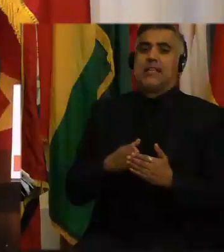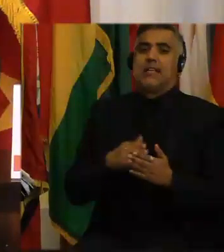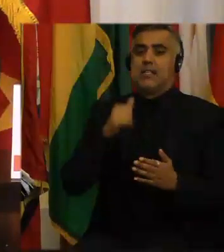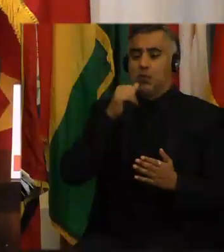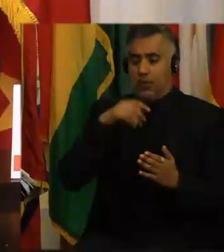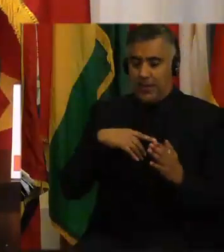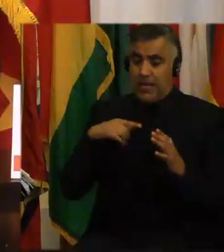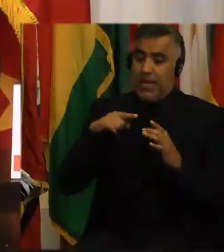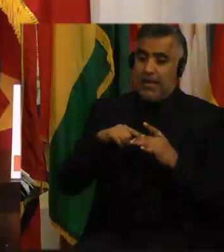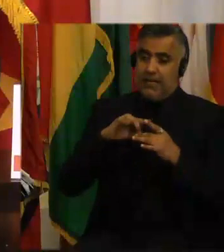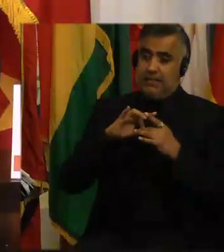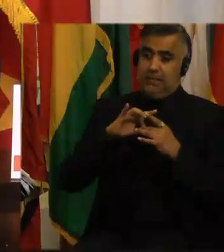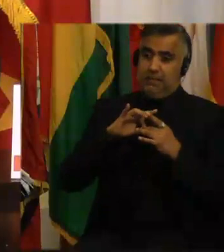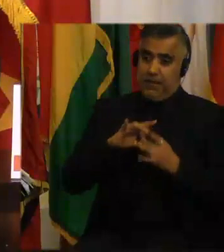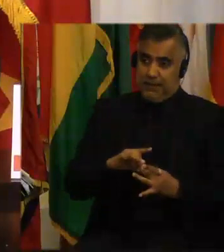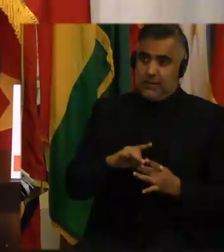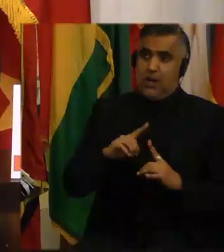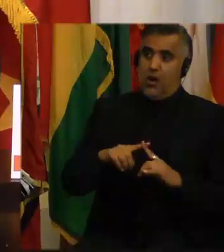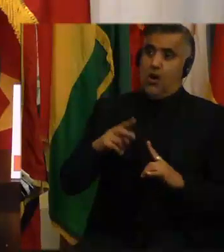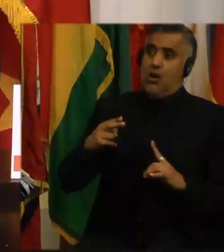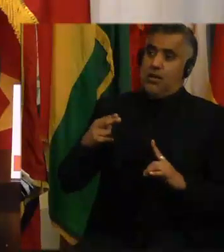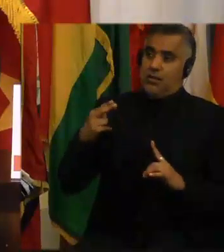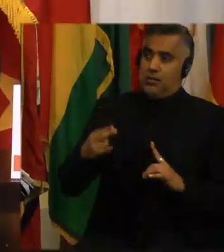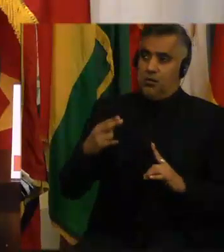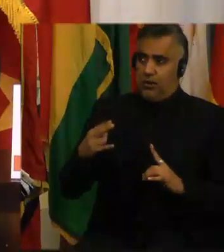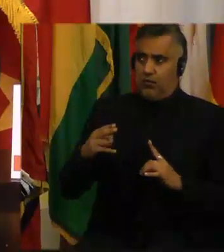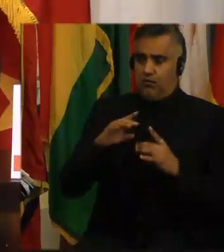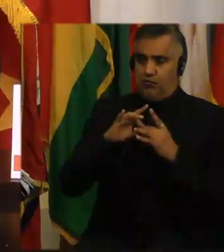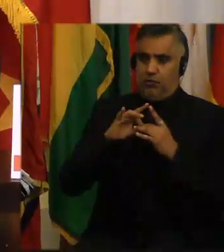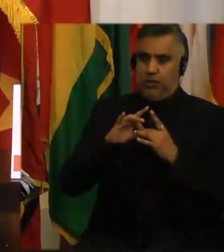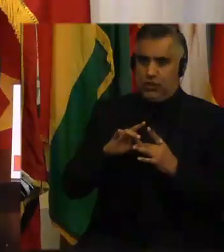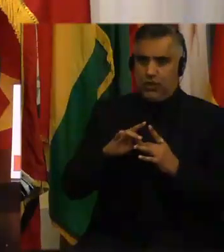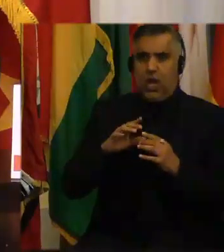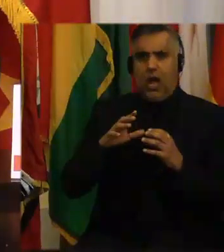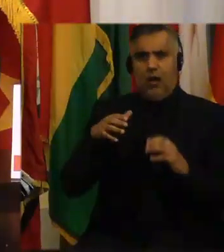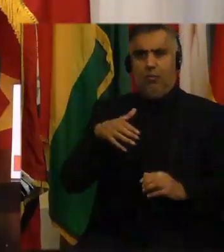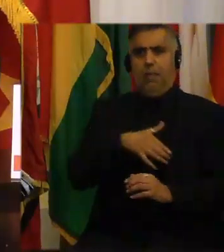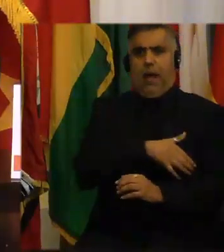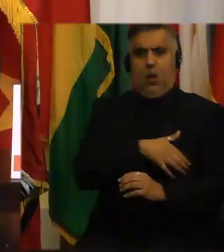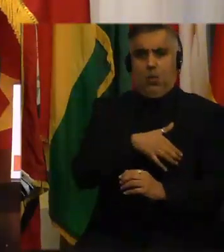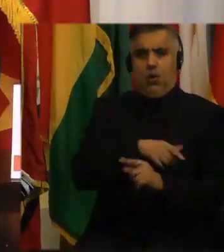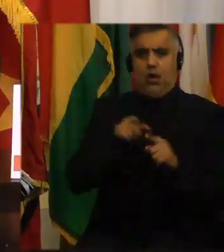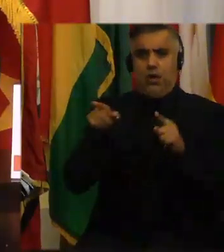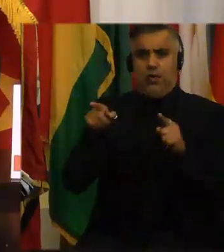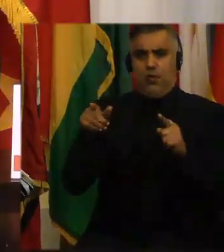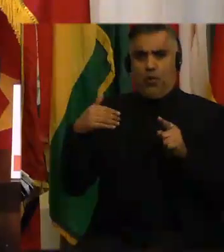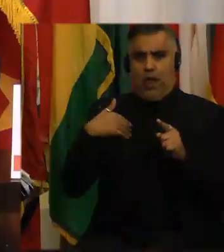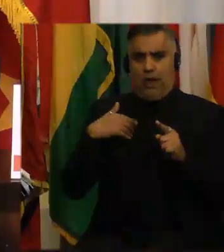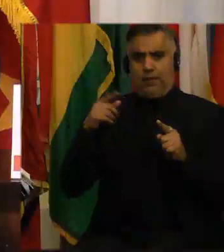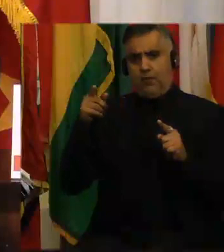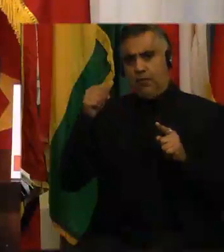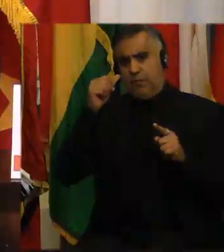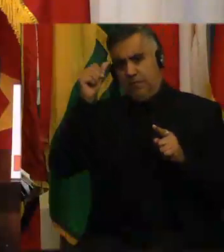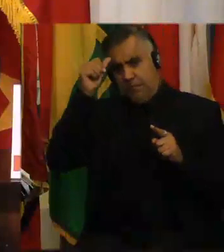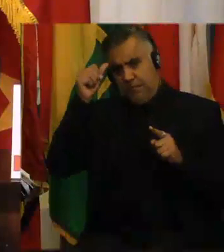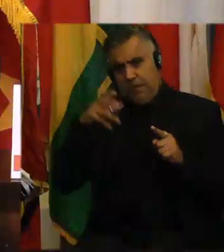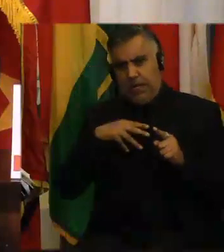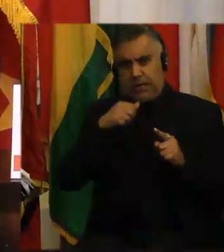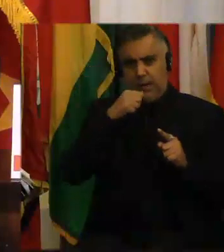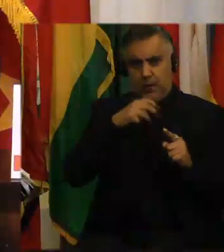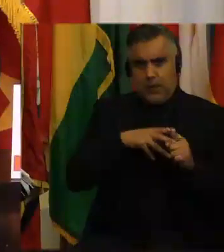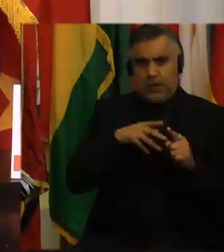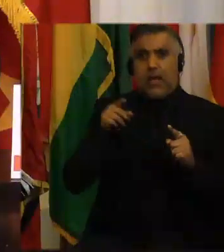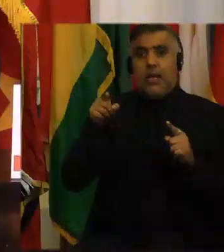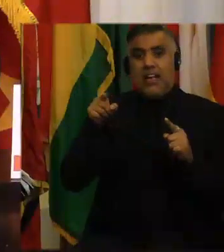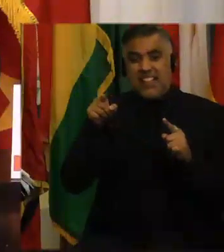las relaciones históricamente desiguales de poder existentes entre las mujeres y los hombres. Y ese es el eje sobre el cual tenemos que